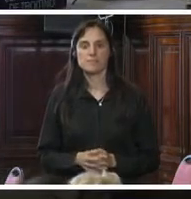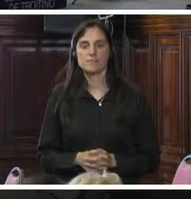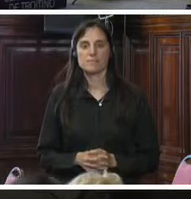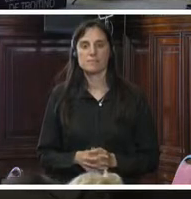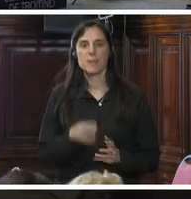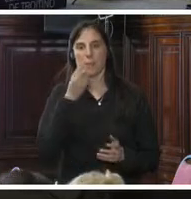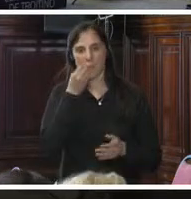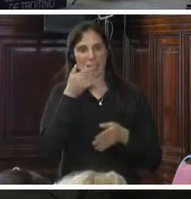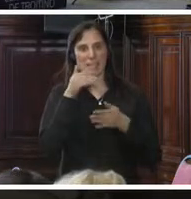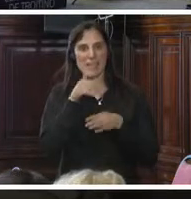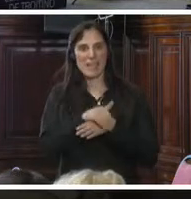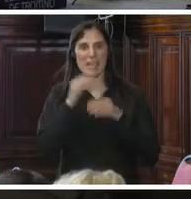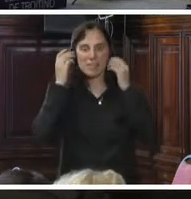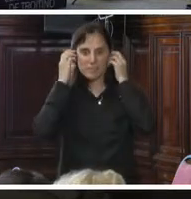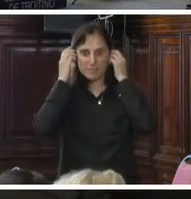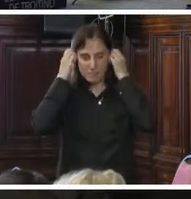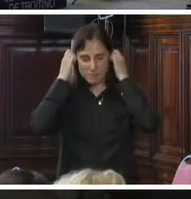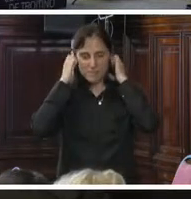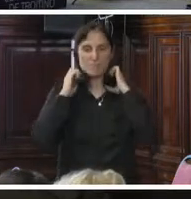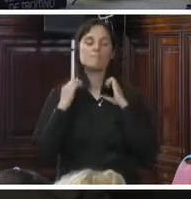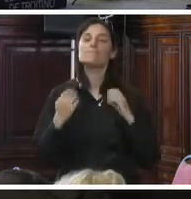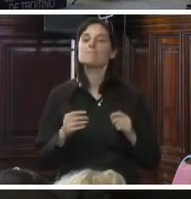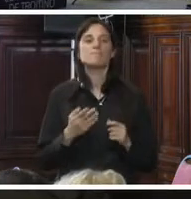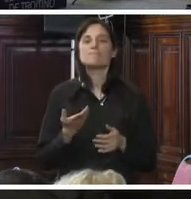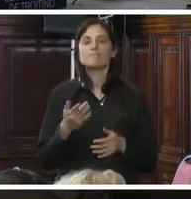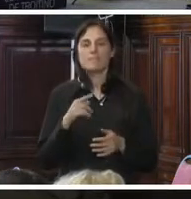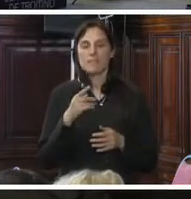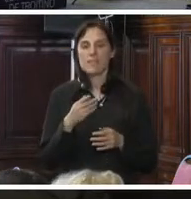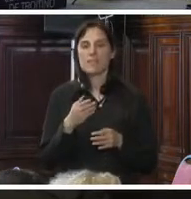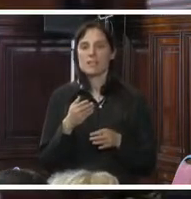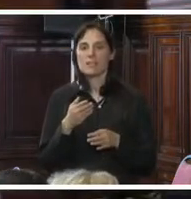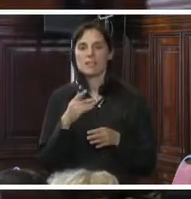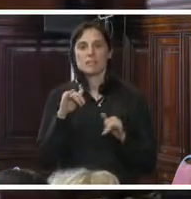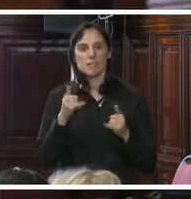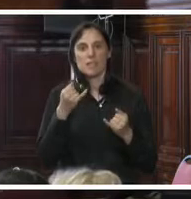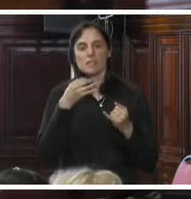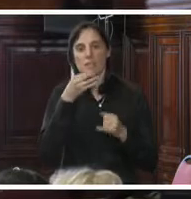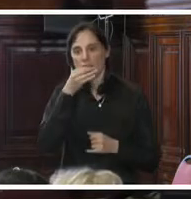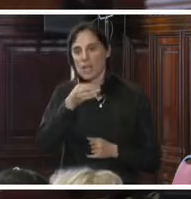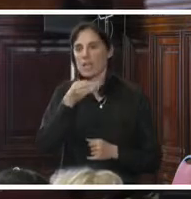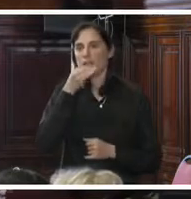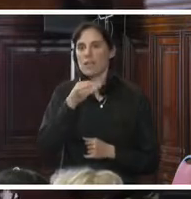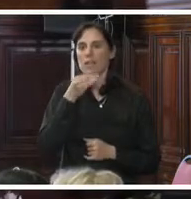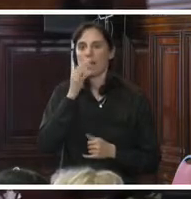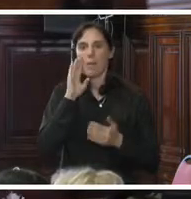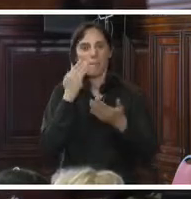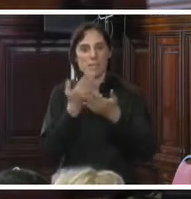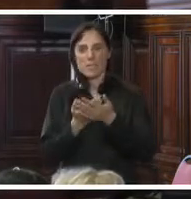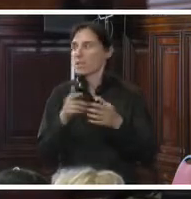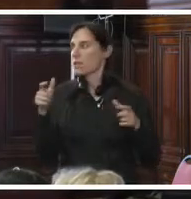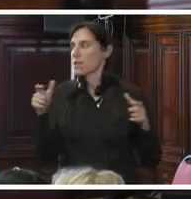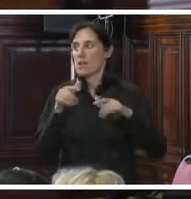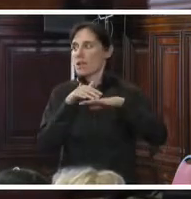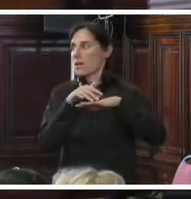Muy buenas tardes, estimados secretarios, estimados relatores. La presente audiencia